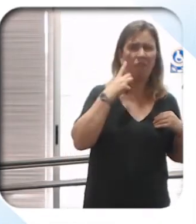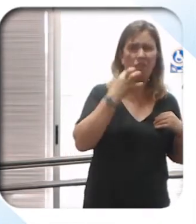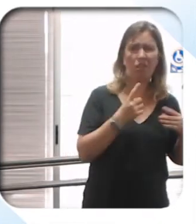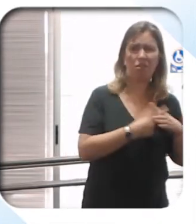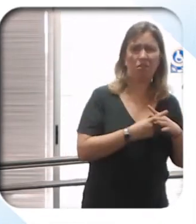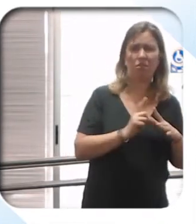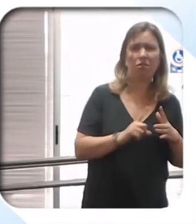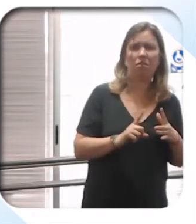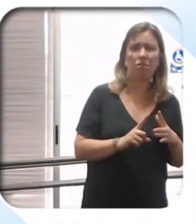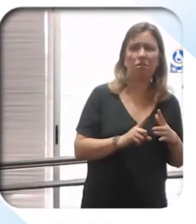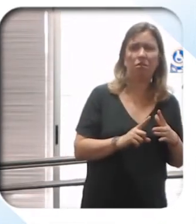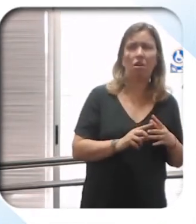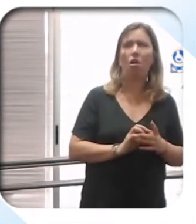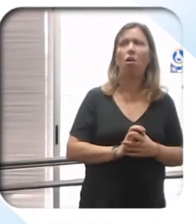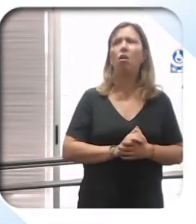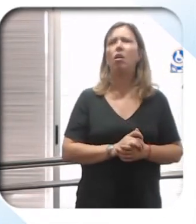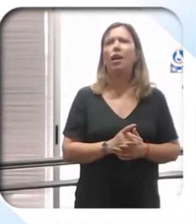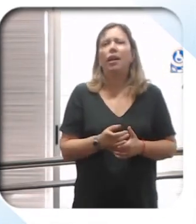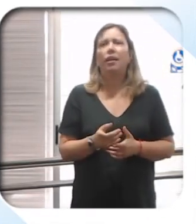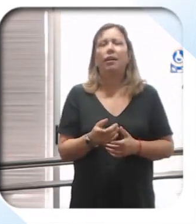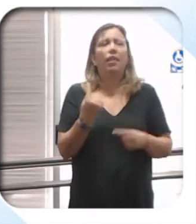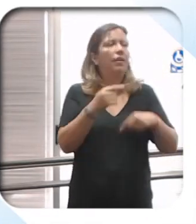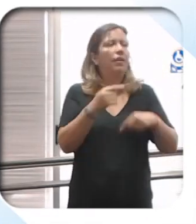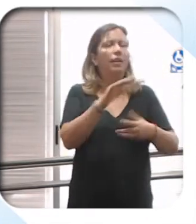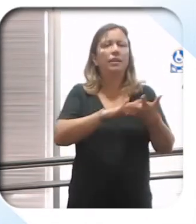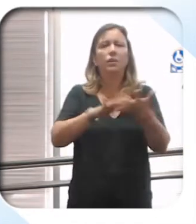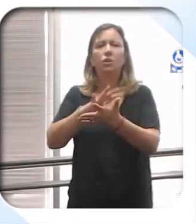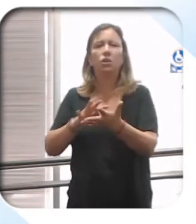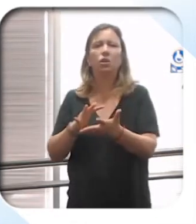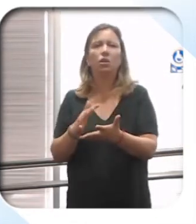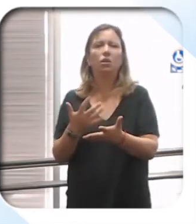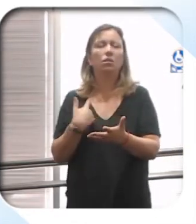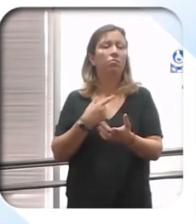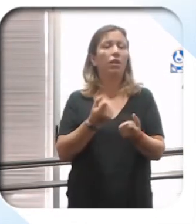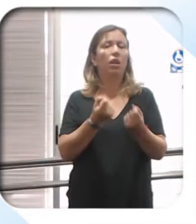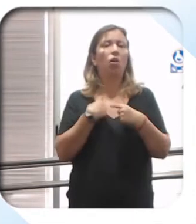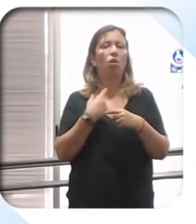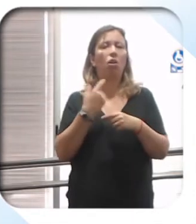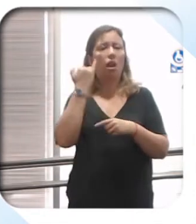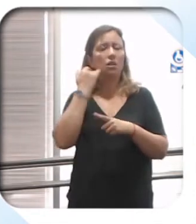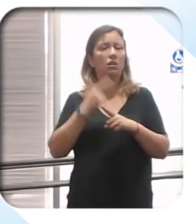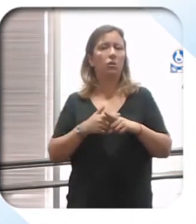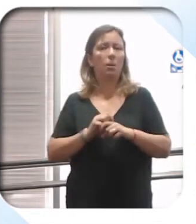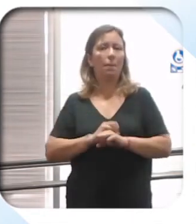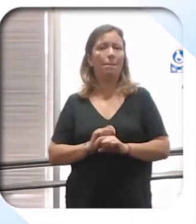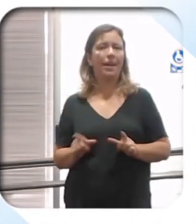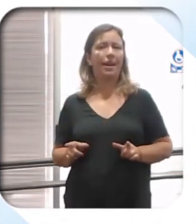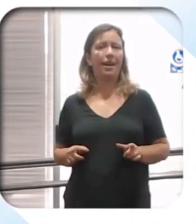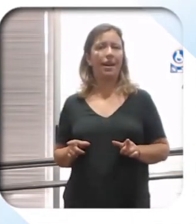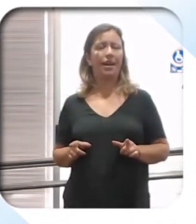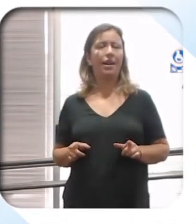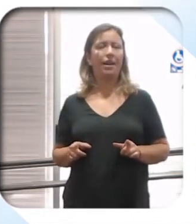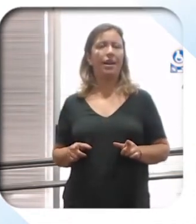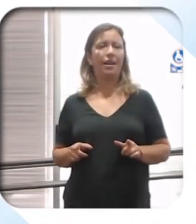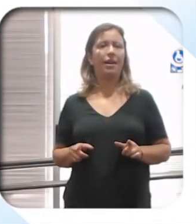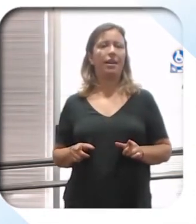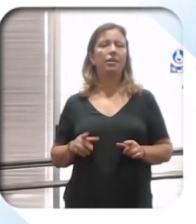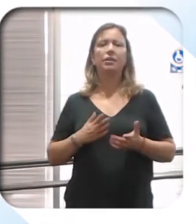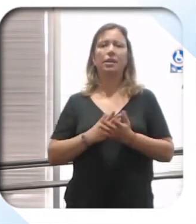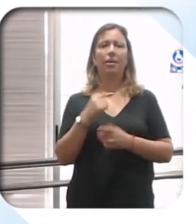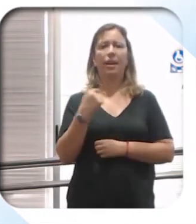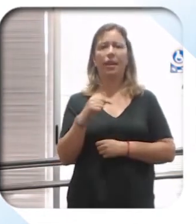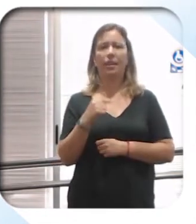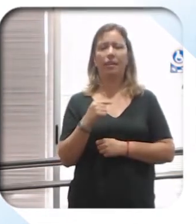inclusiva. Entonces todas esas cosas terminan sí sexuando, pero de una manera